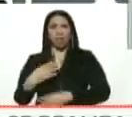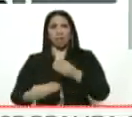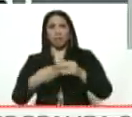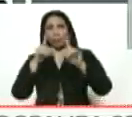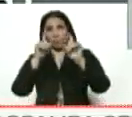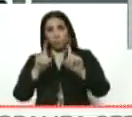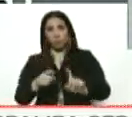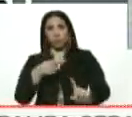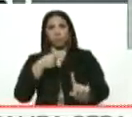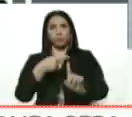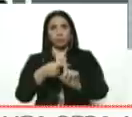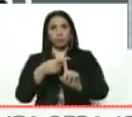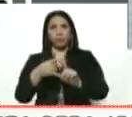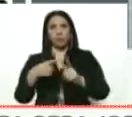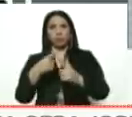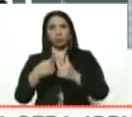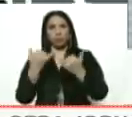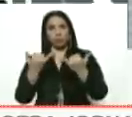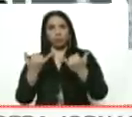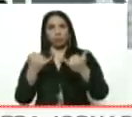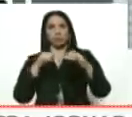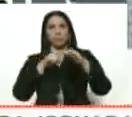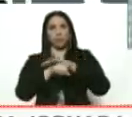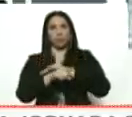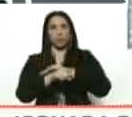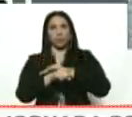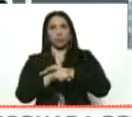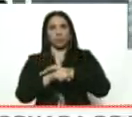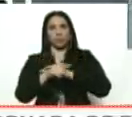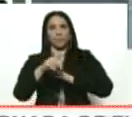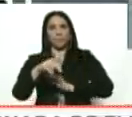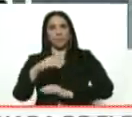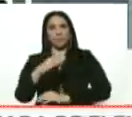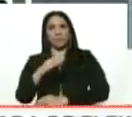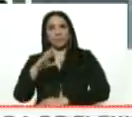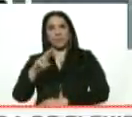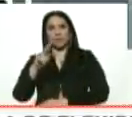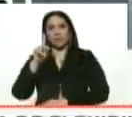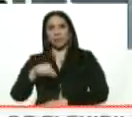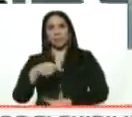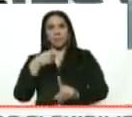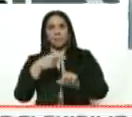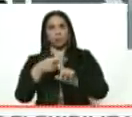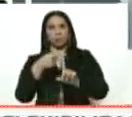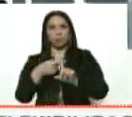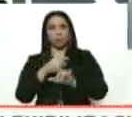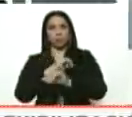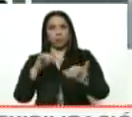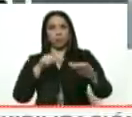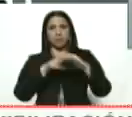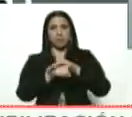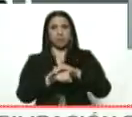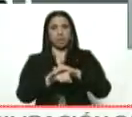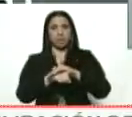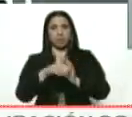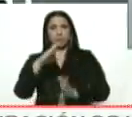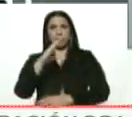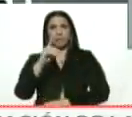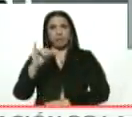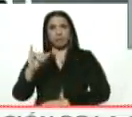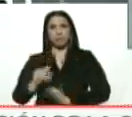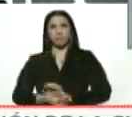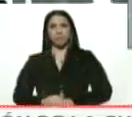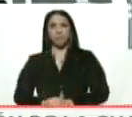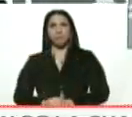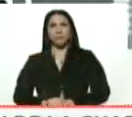positiva y bueno, actualmente con prueba PCR también positiva está ingresado en un centro de diagnóstico